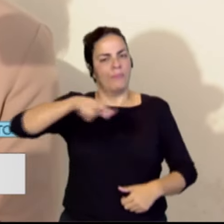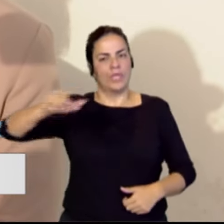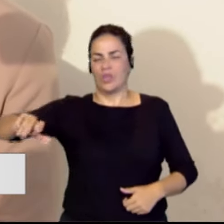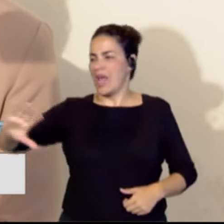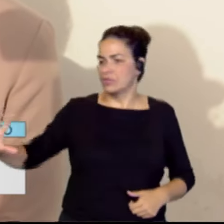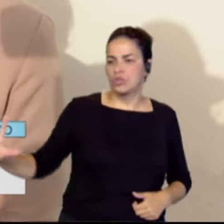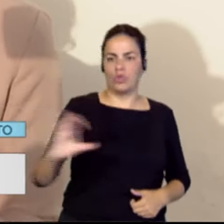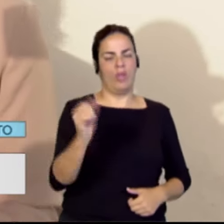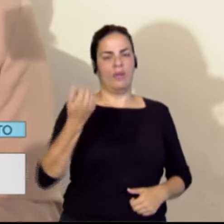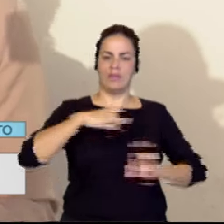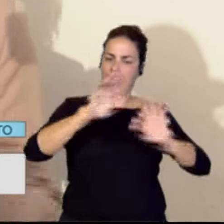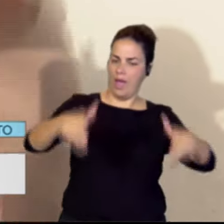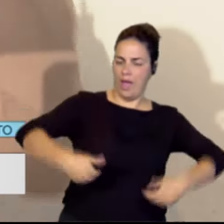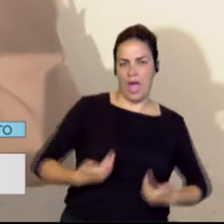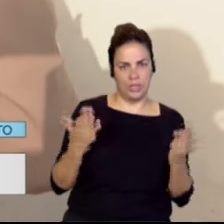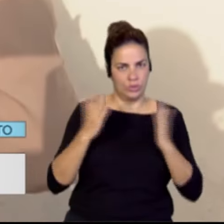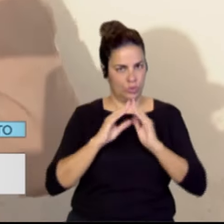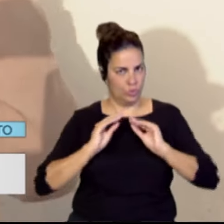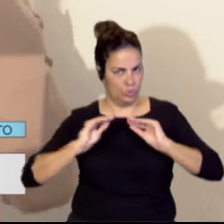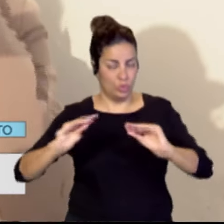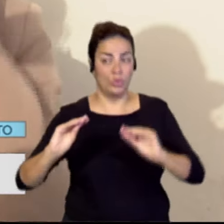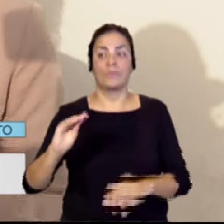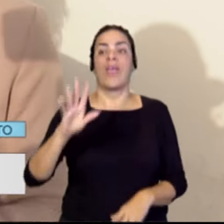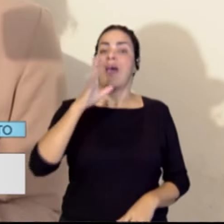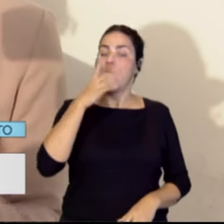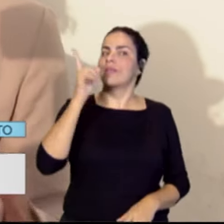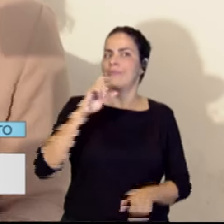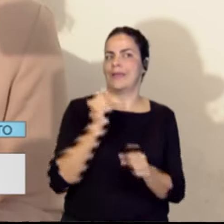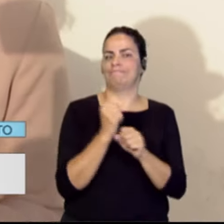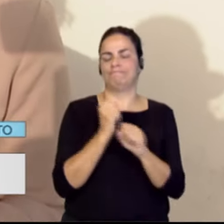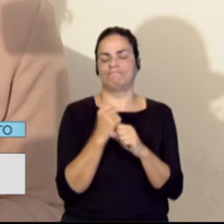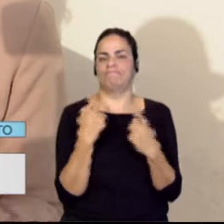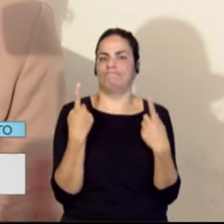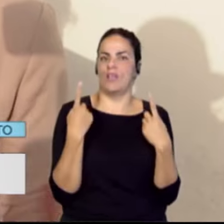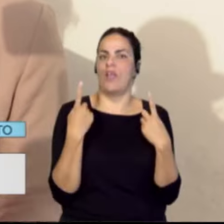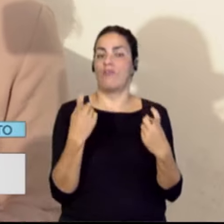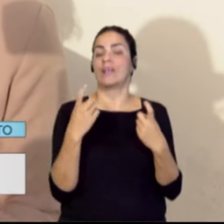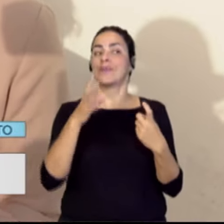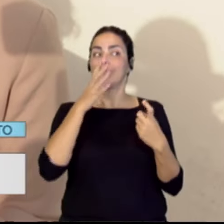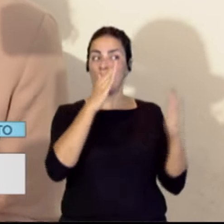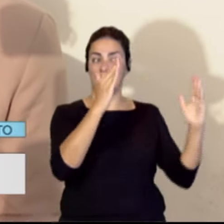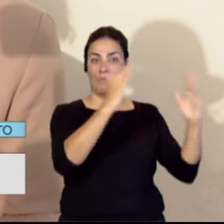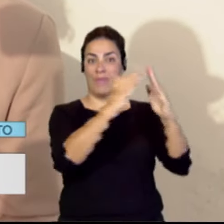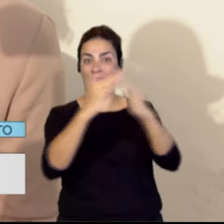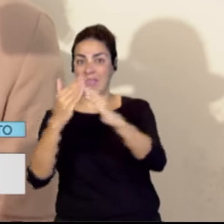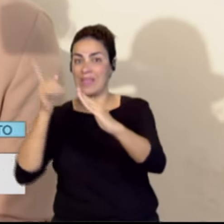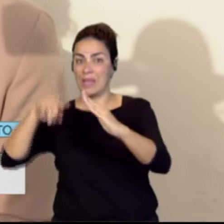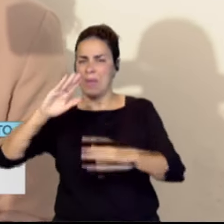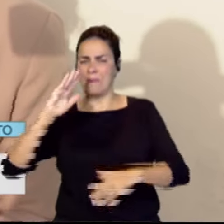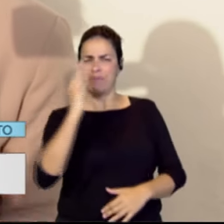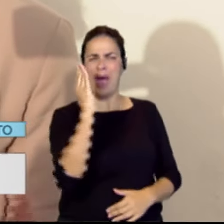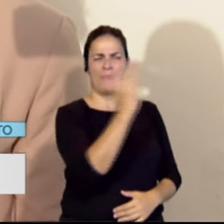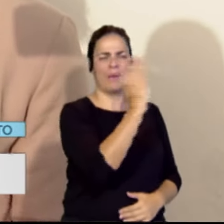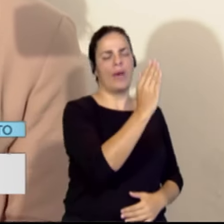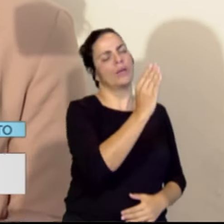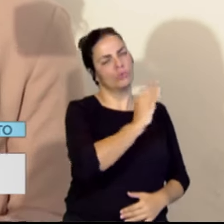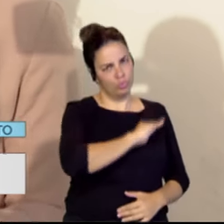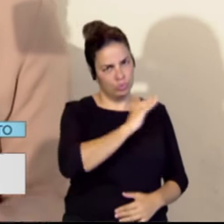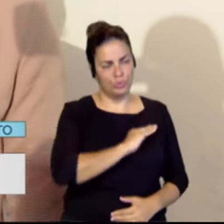personas realojar ahora queda una tarea también porque los daños en en viviendas han sido cuantiosos en